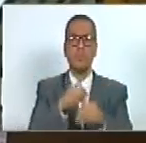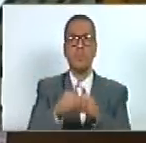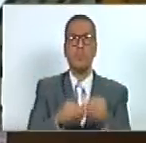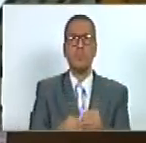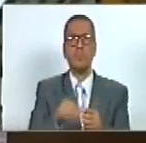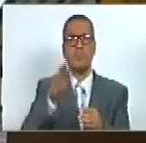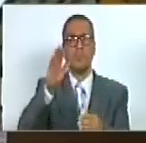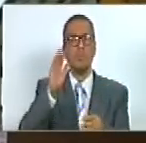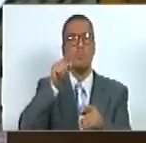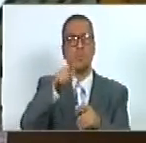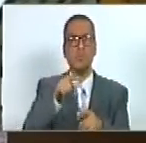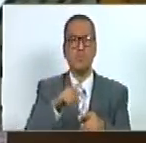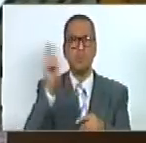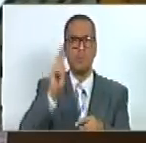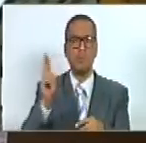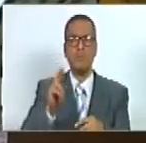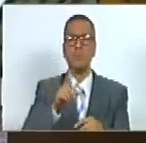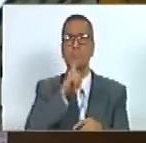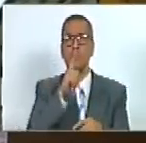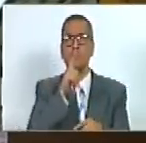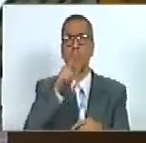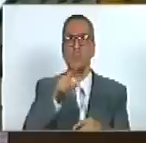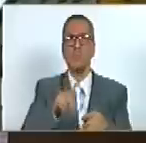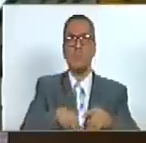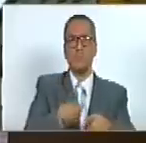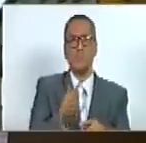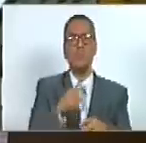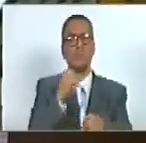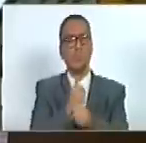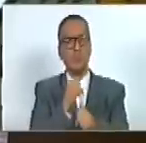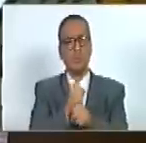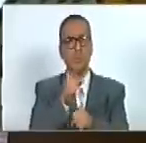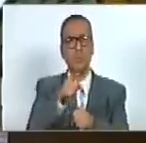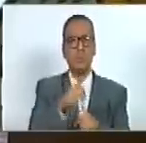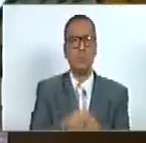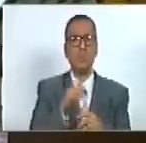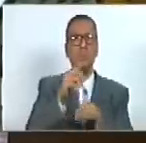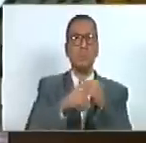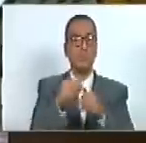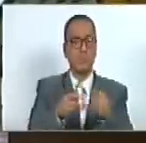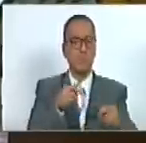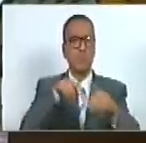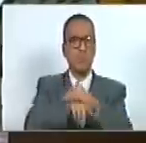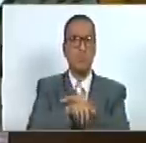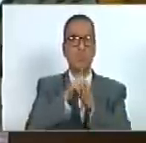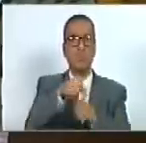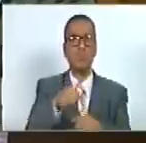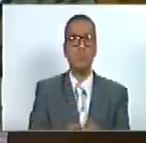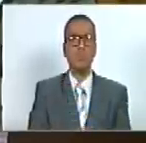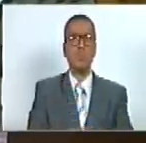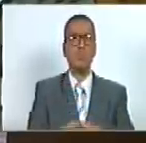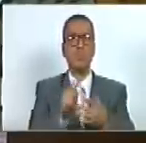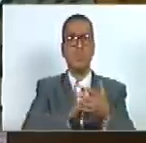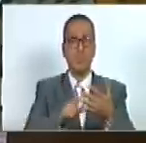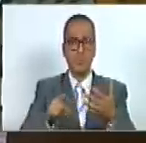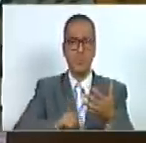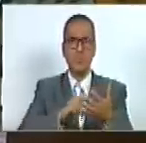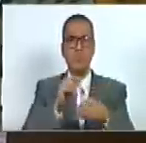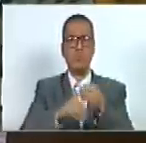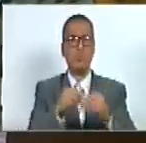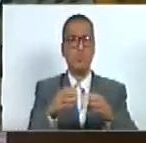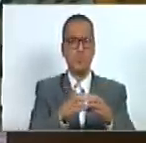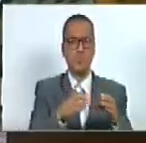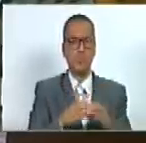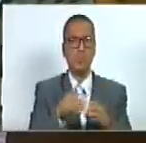a la República indebidamente, se pueda actuar. Y además actuar internamente, las disposiciones internas sobre los